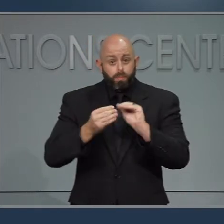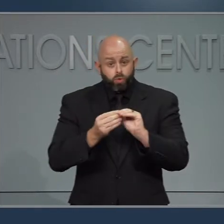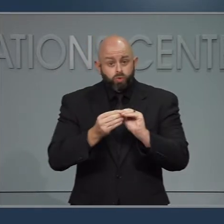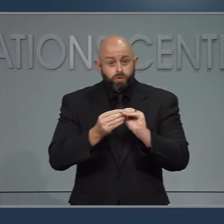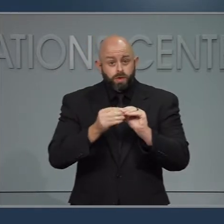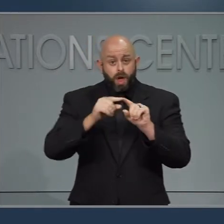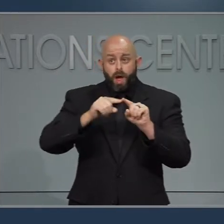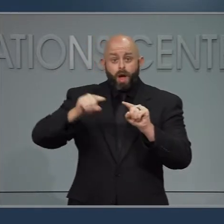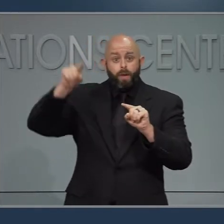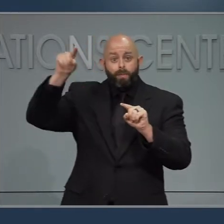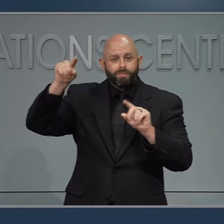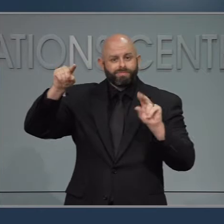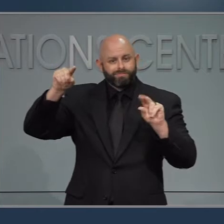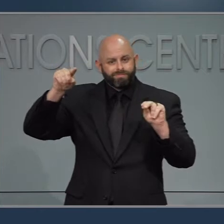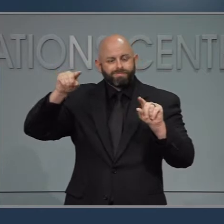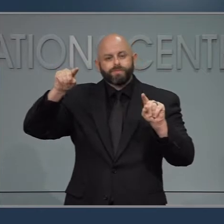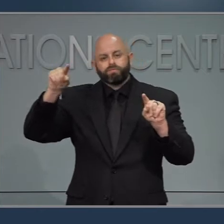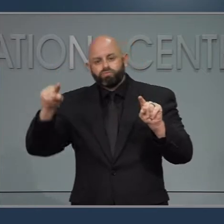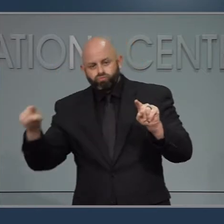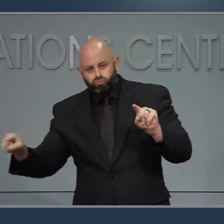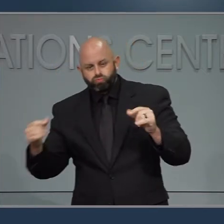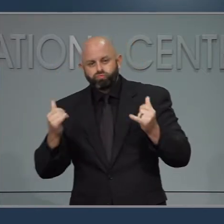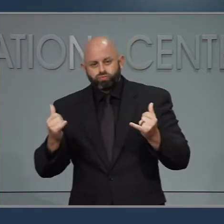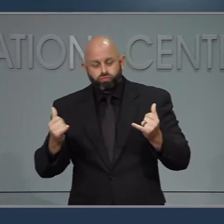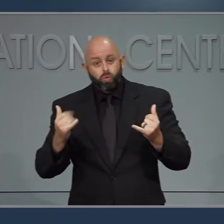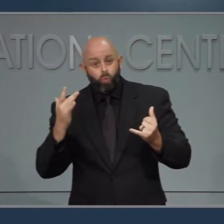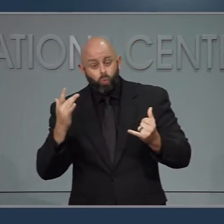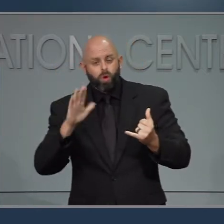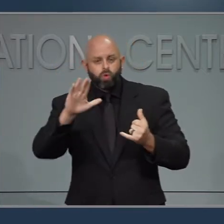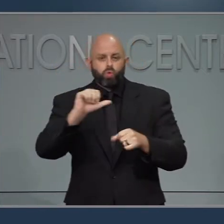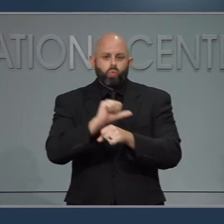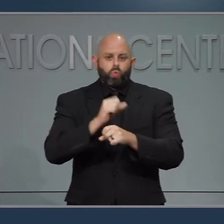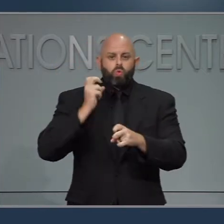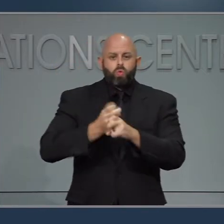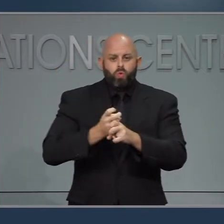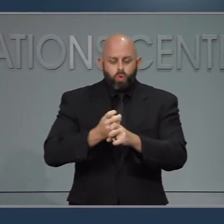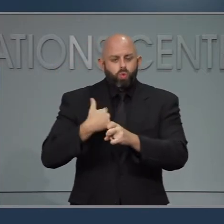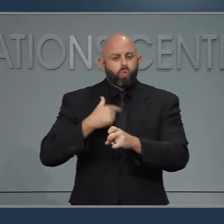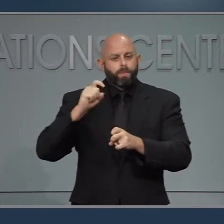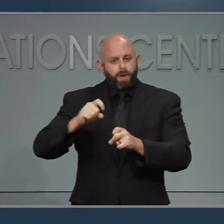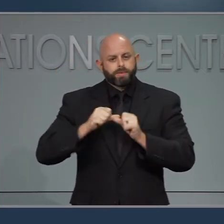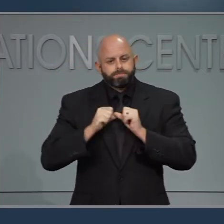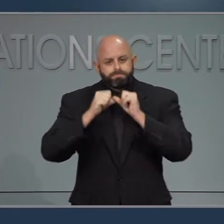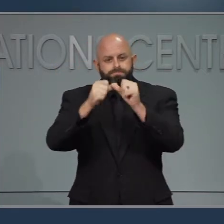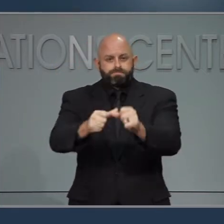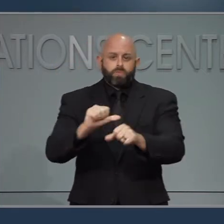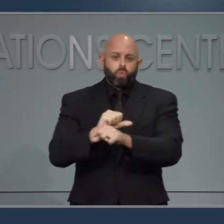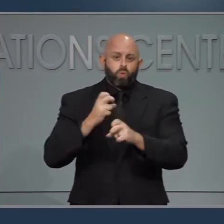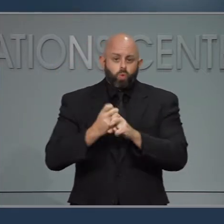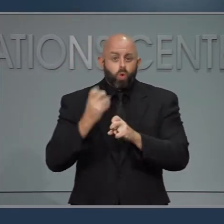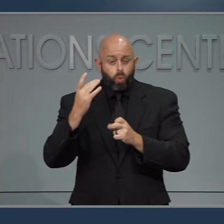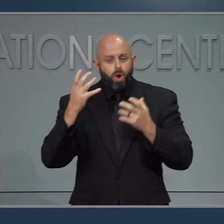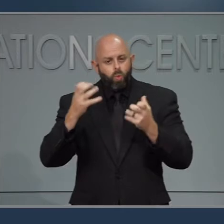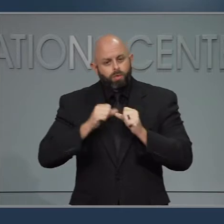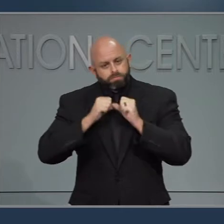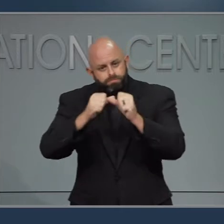estabilidad. Su arduo trabajo está teniendo un impacto. Debemos seguir trabajando juntos para continuar con el